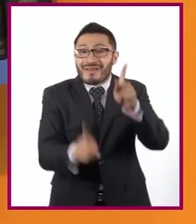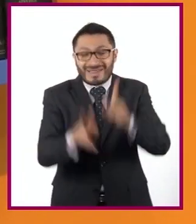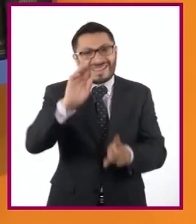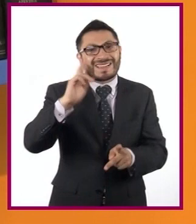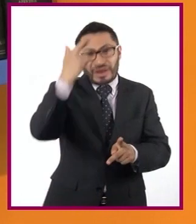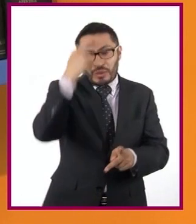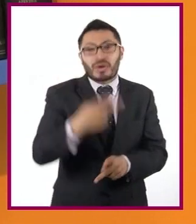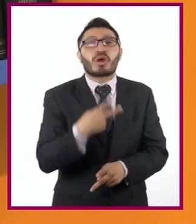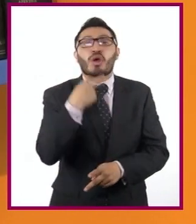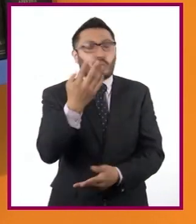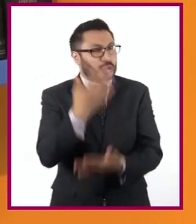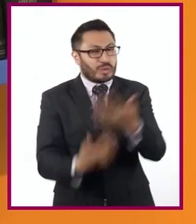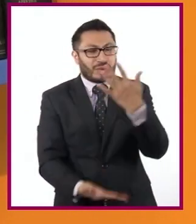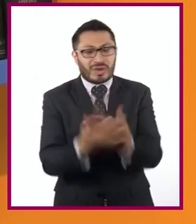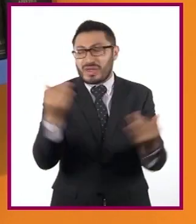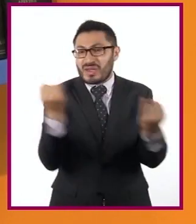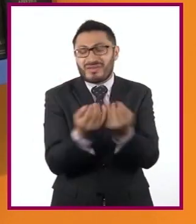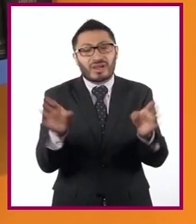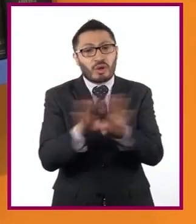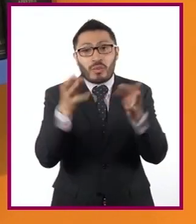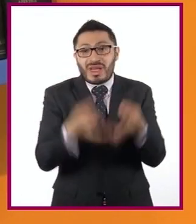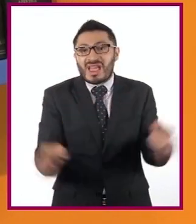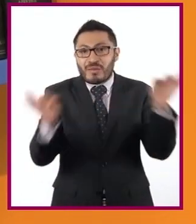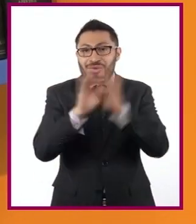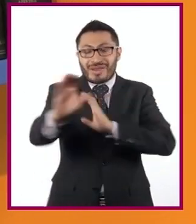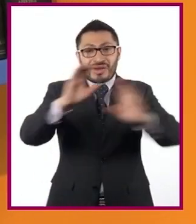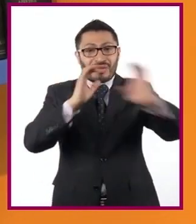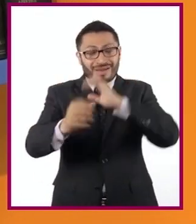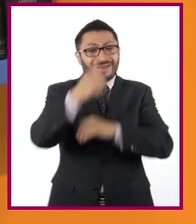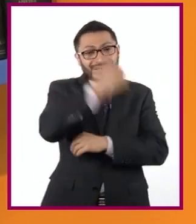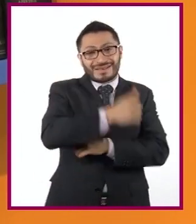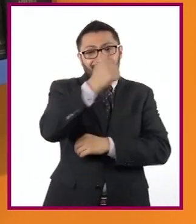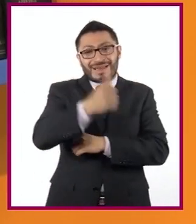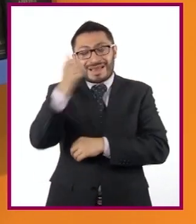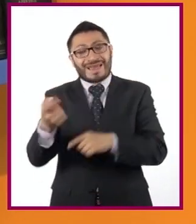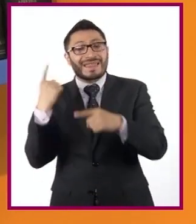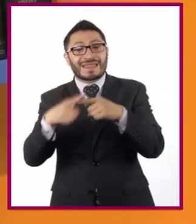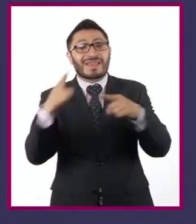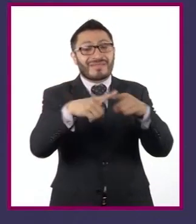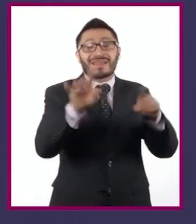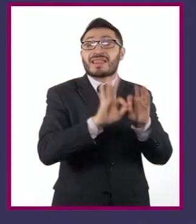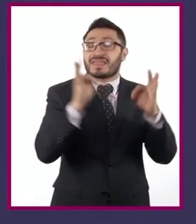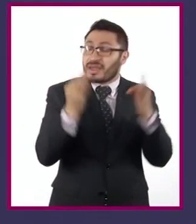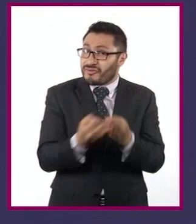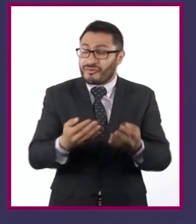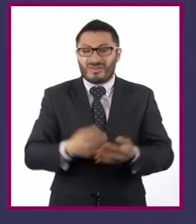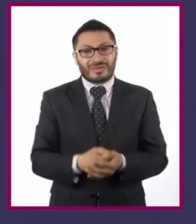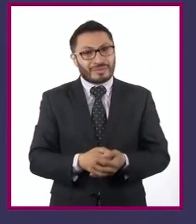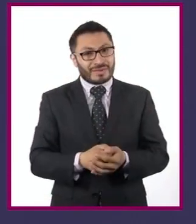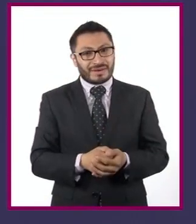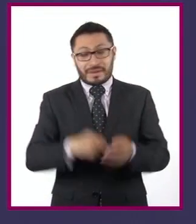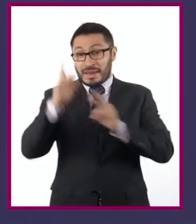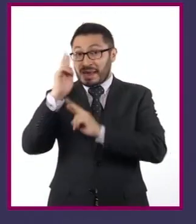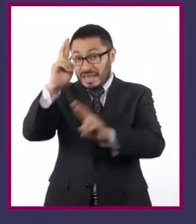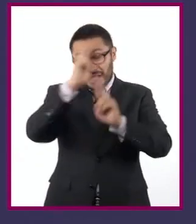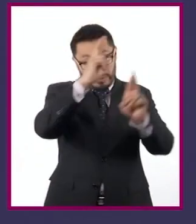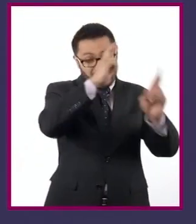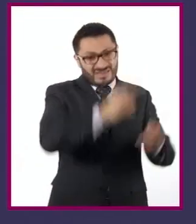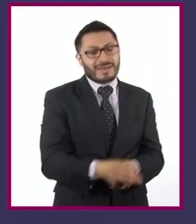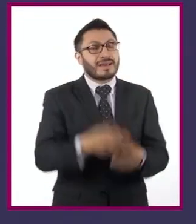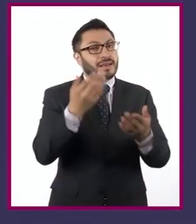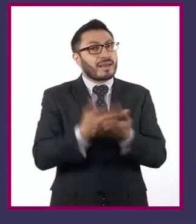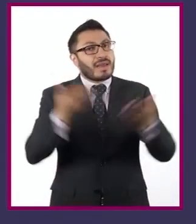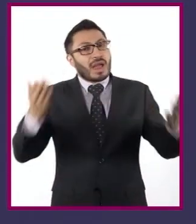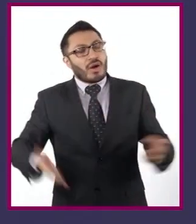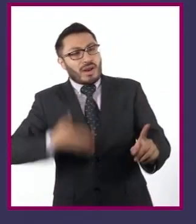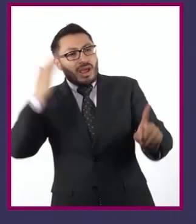es un instrumento musical, así que cada uno producimos una melodía particular. Así es. Ahora, el reto